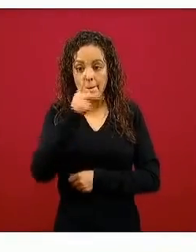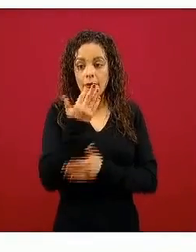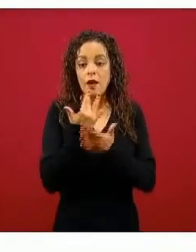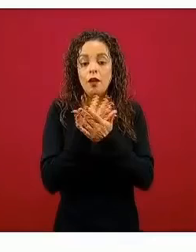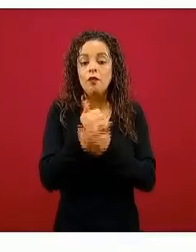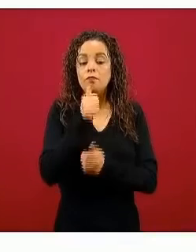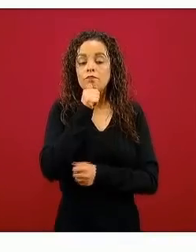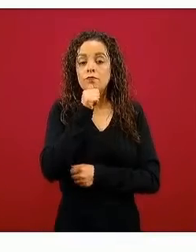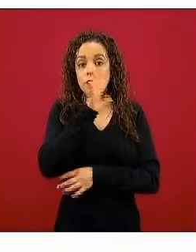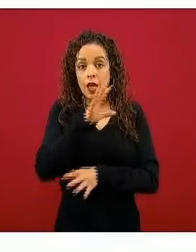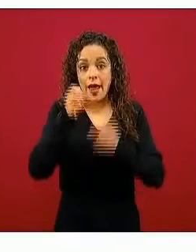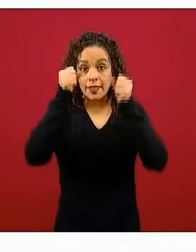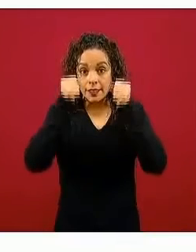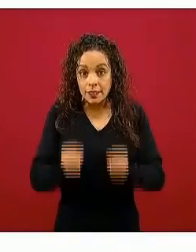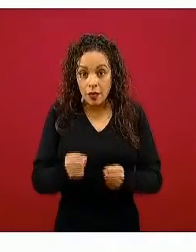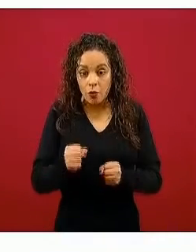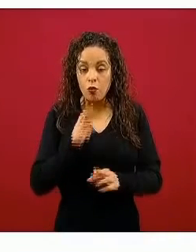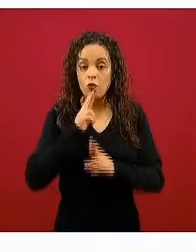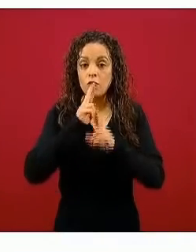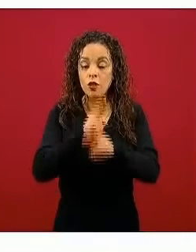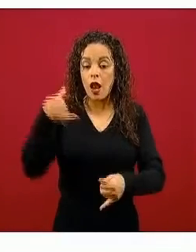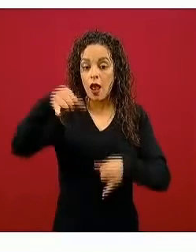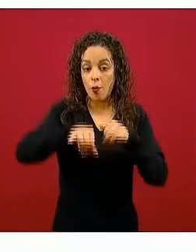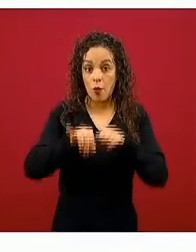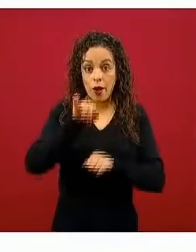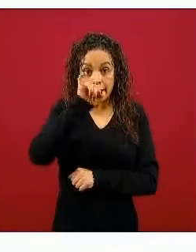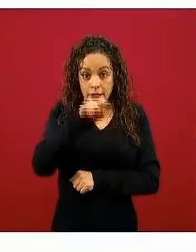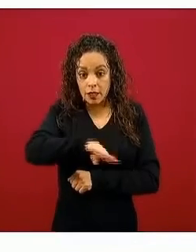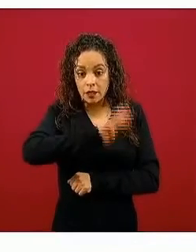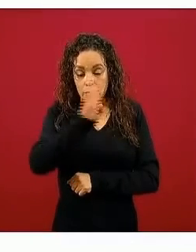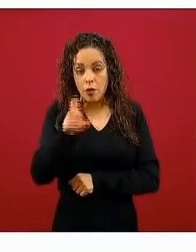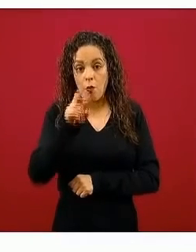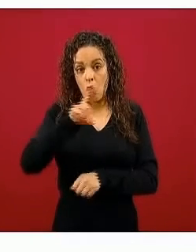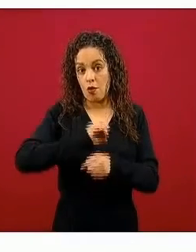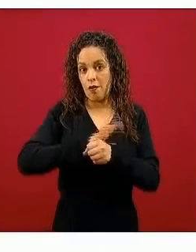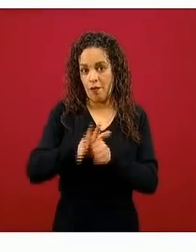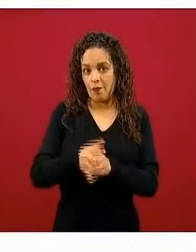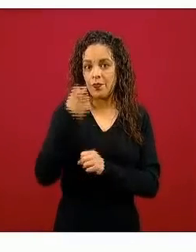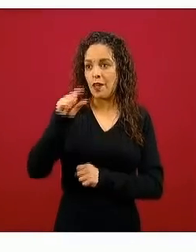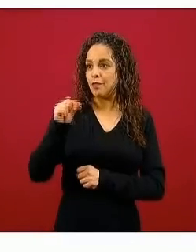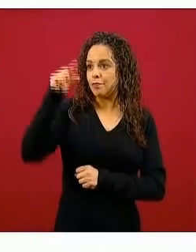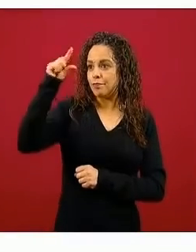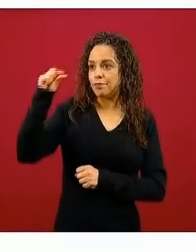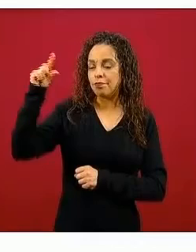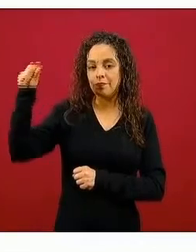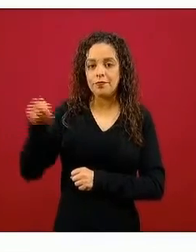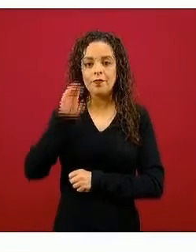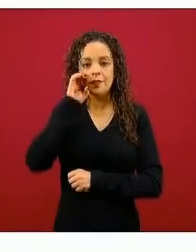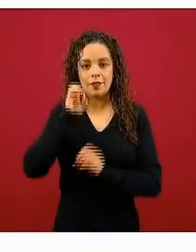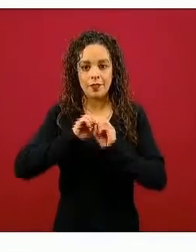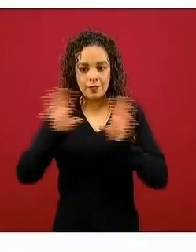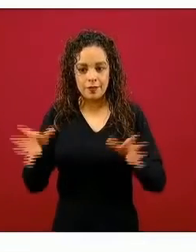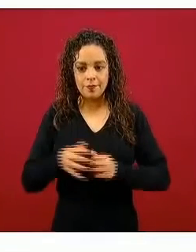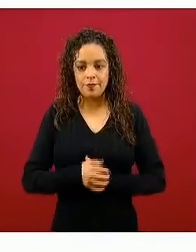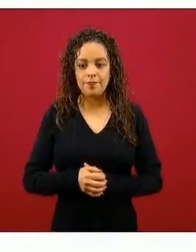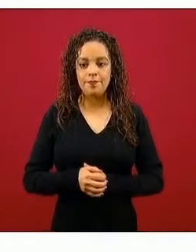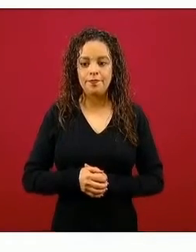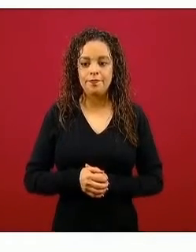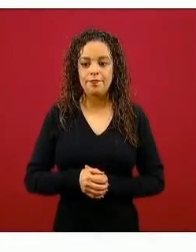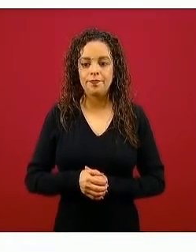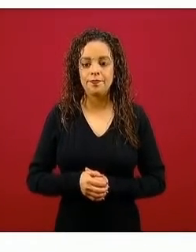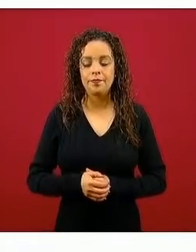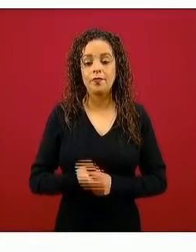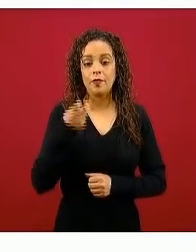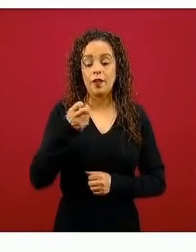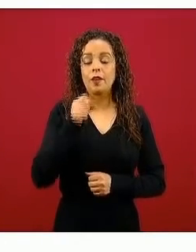las barras de color naranja claro que están sobre las barras de color azul oscuro. Si vemos la siguiente diapositiva, es esta